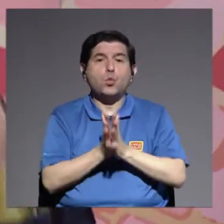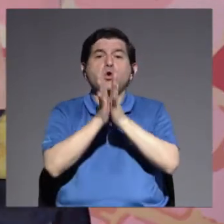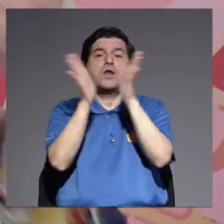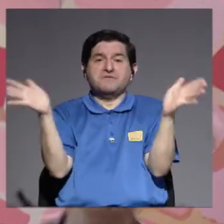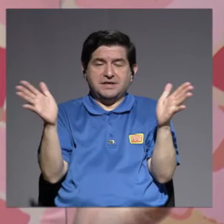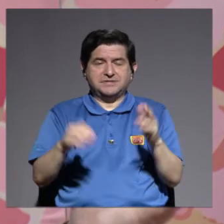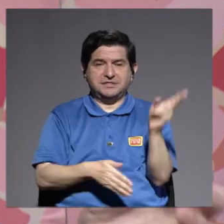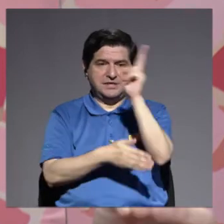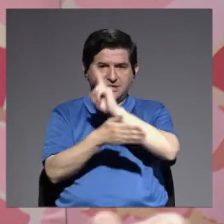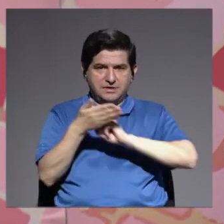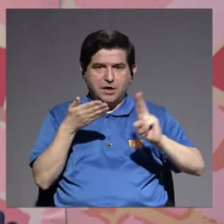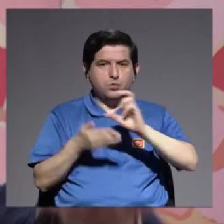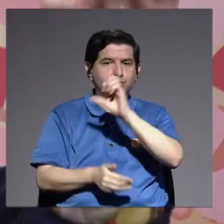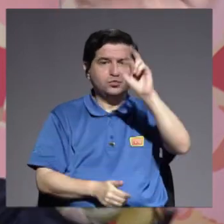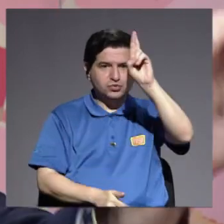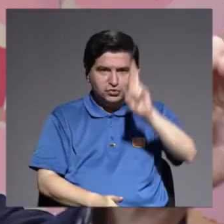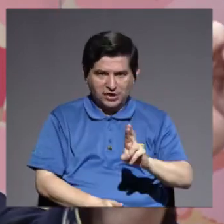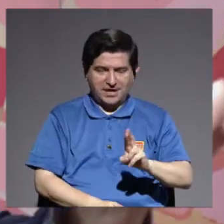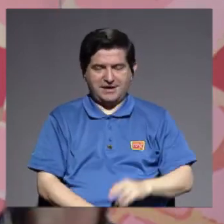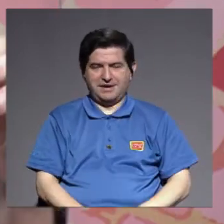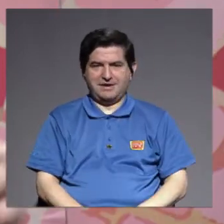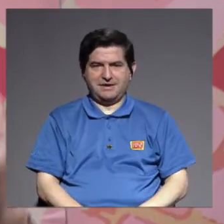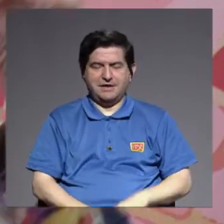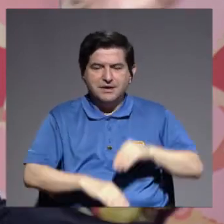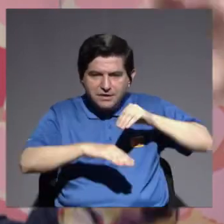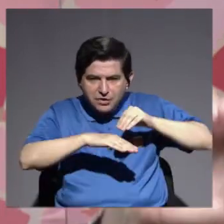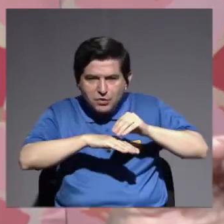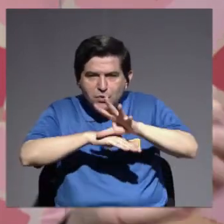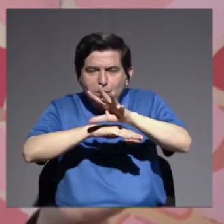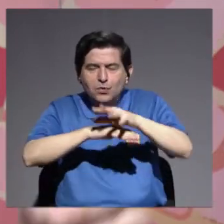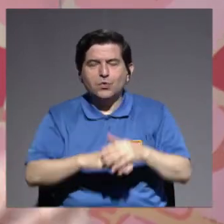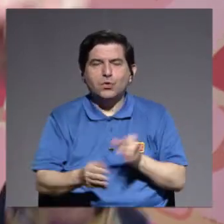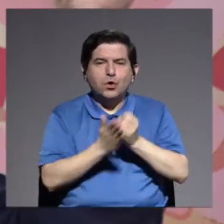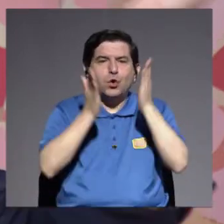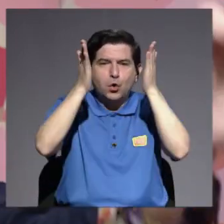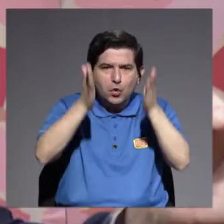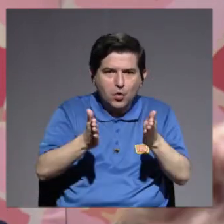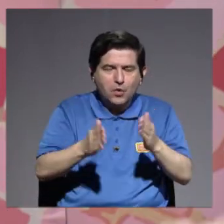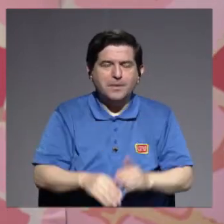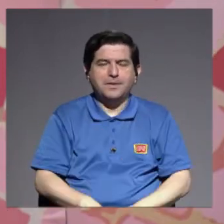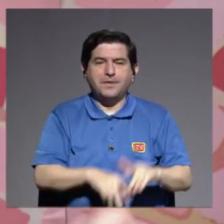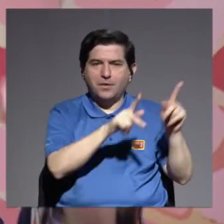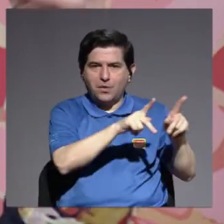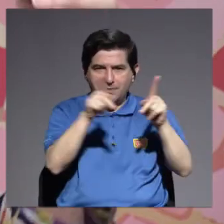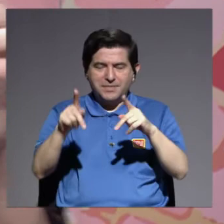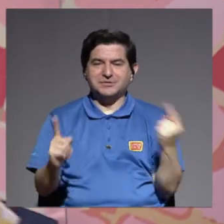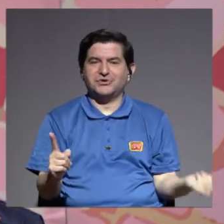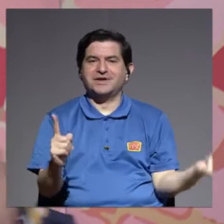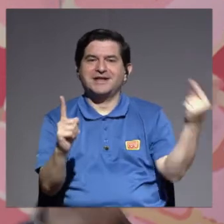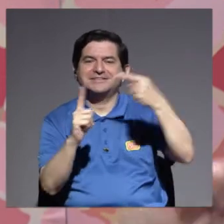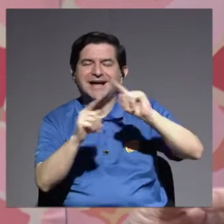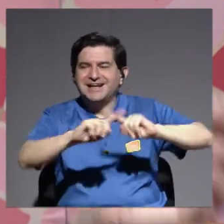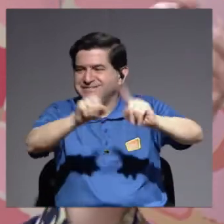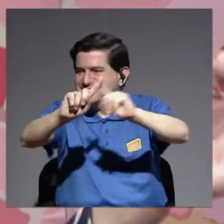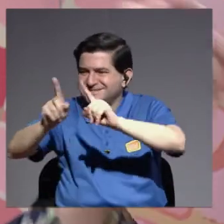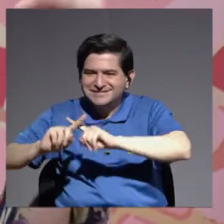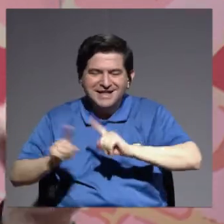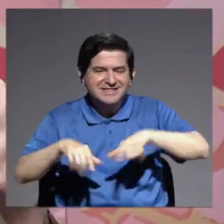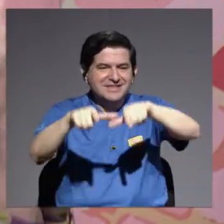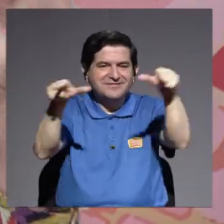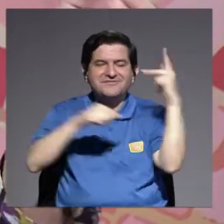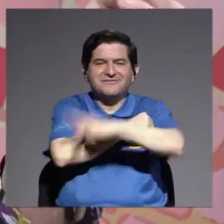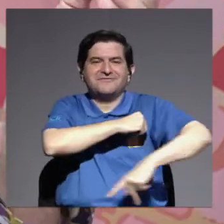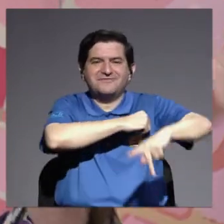la Universidad de Costa Rica, llega con sus investigadores, con su personal, hasta diferentes puntos